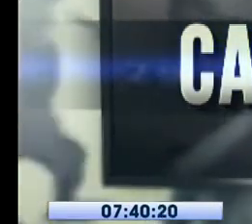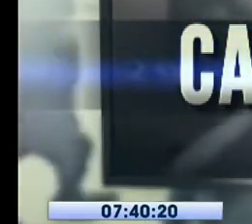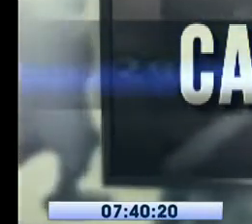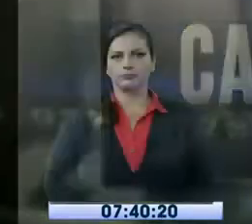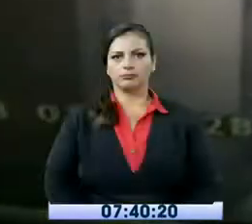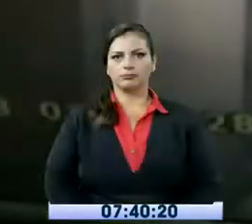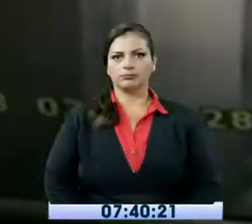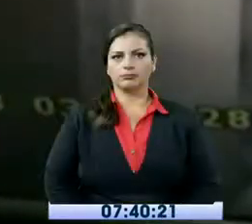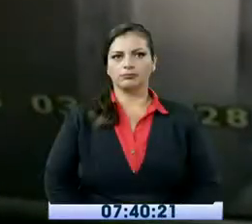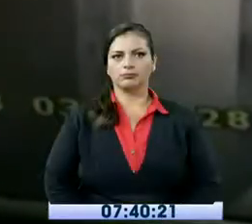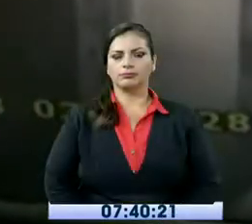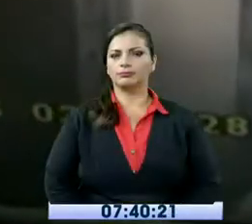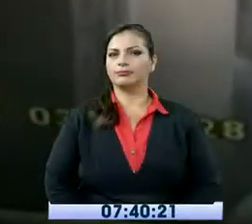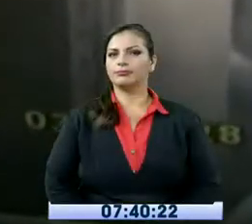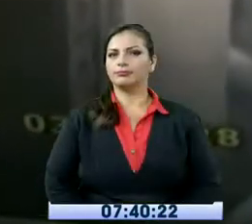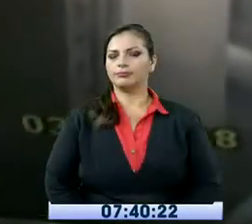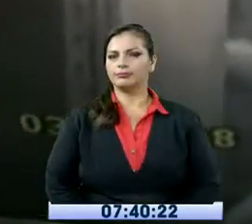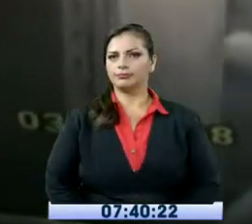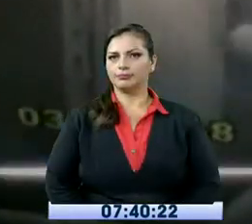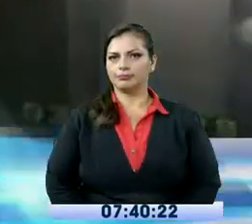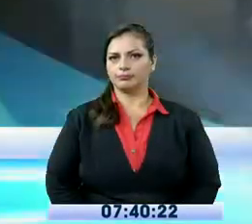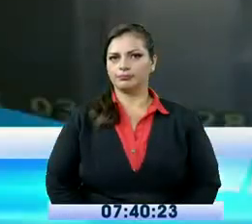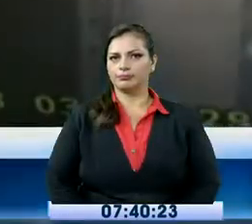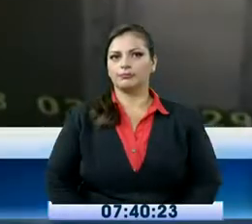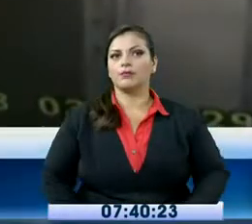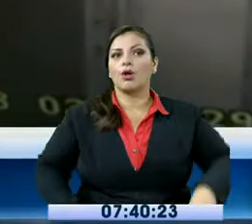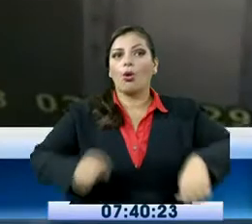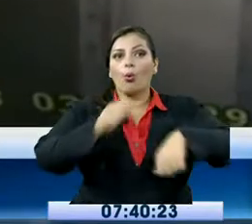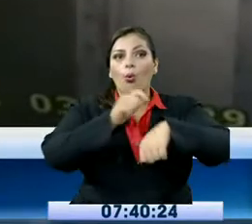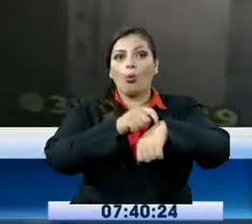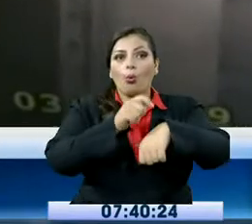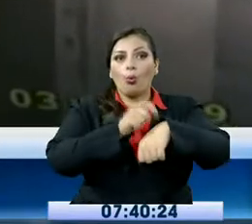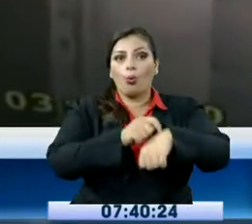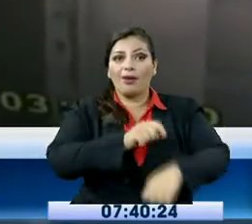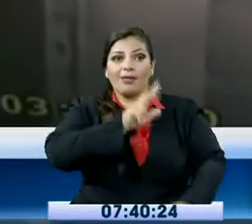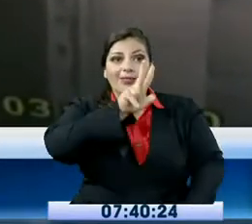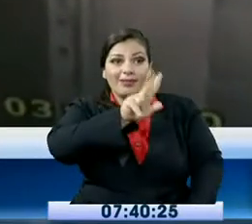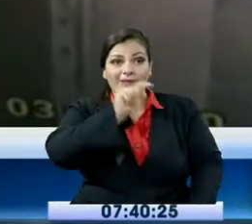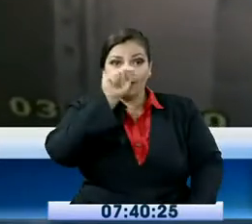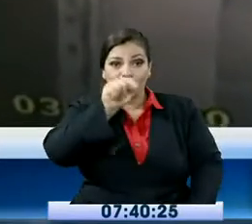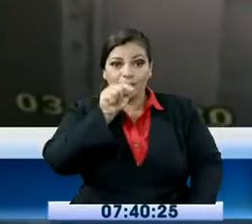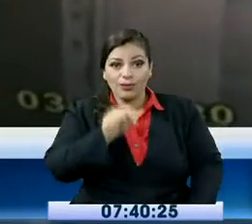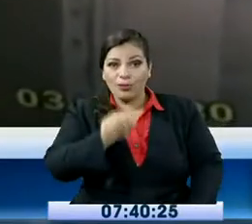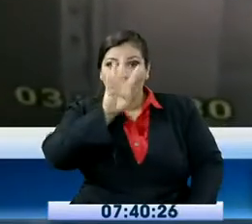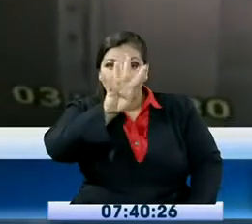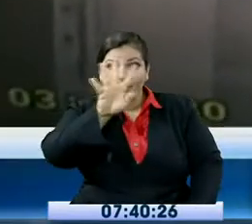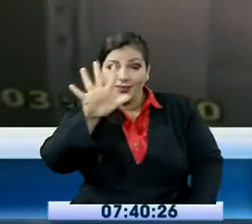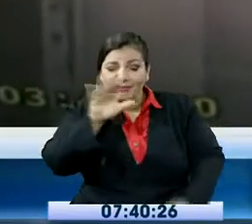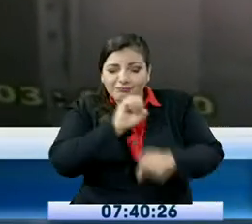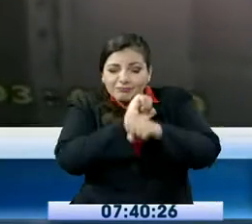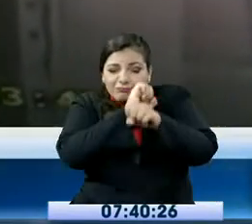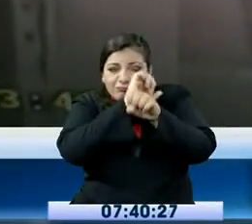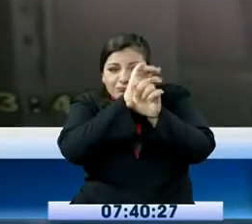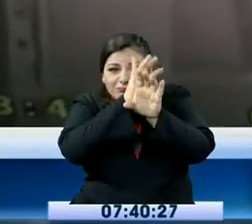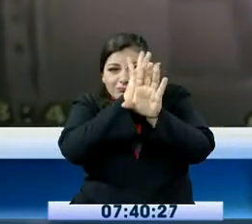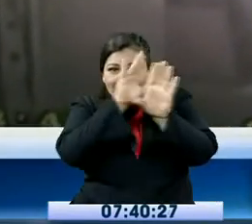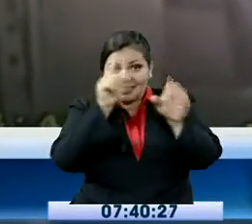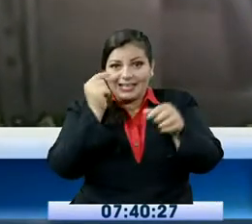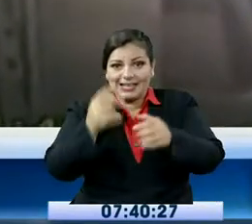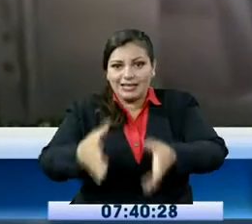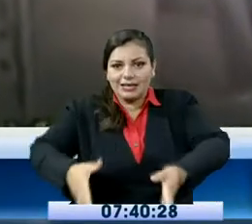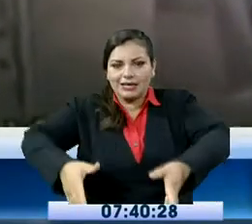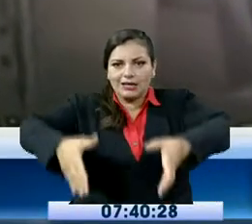faltando 15 minutos para las 4 de la madrugada este vídeo de seguridad capta el momento en el que dos sujetos